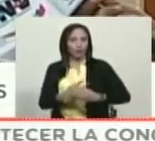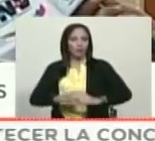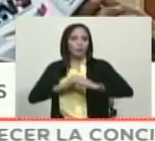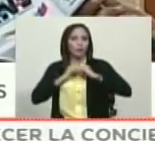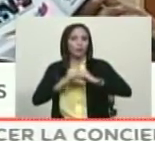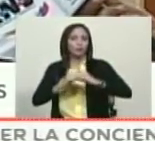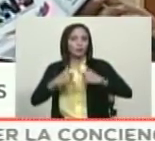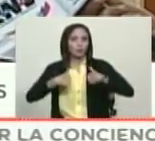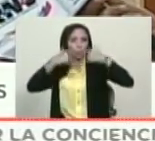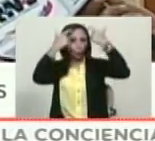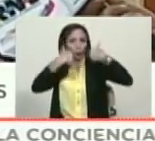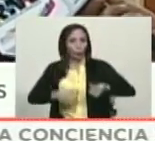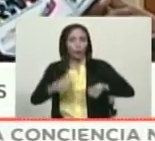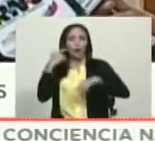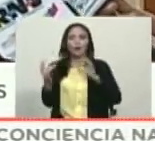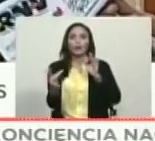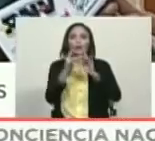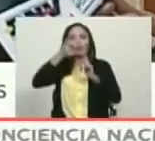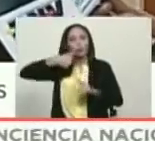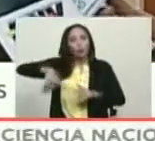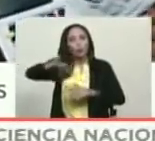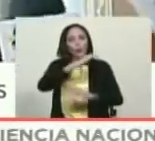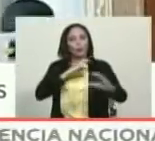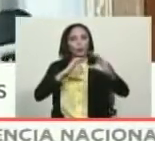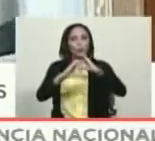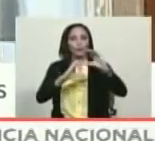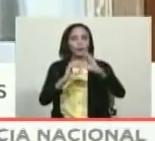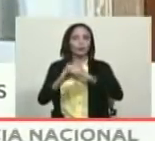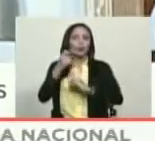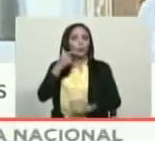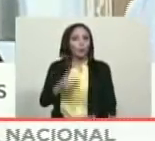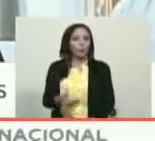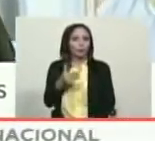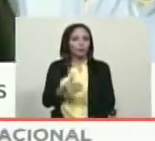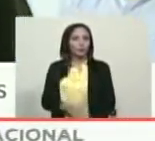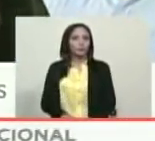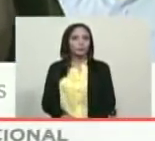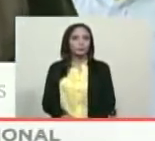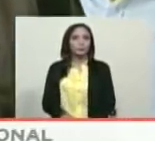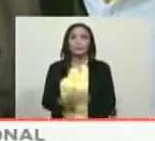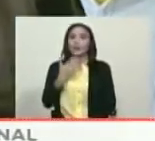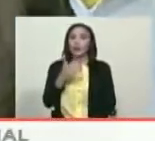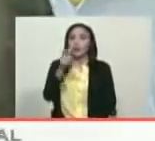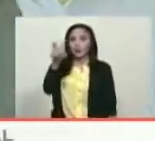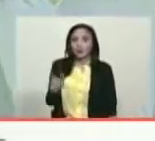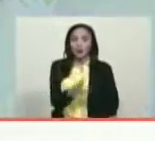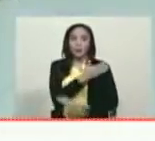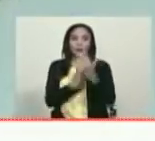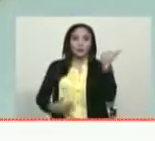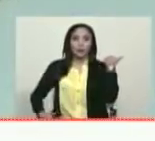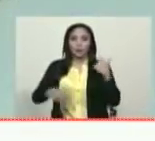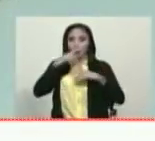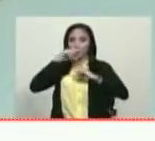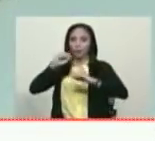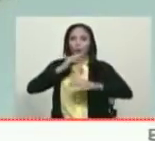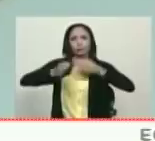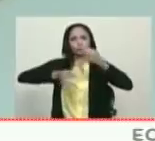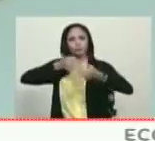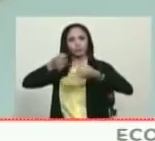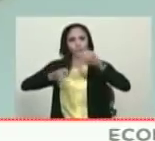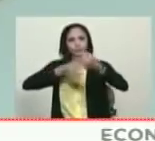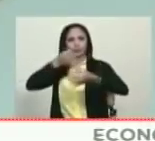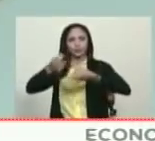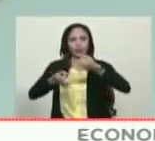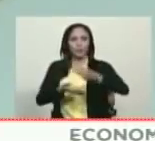y siempre contacto con las posesiones más importante agradecemos esta ocasión es el presidente de la república bolivariana de venezuela nicolás